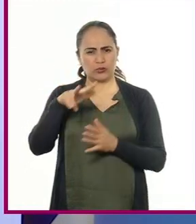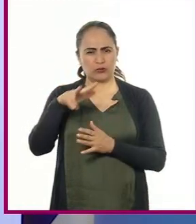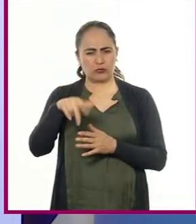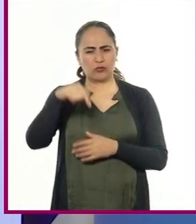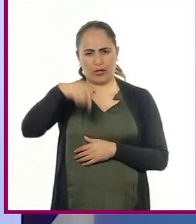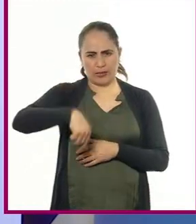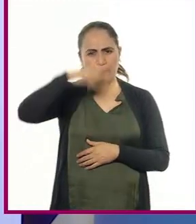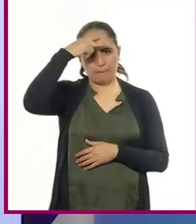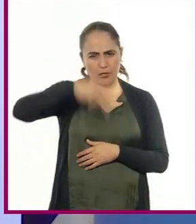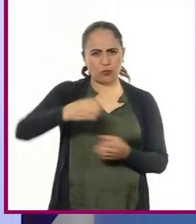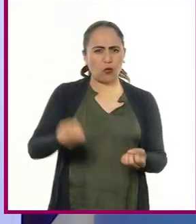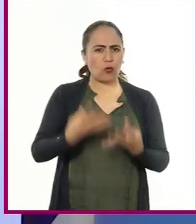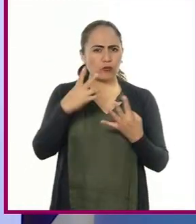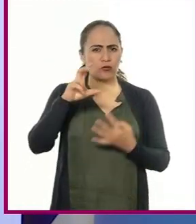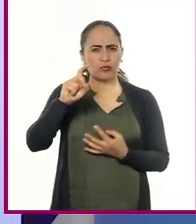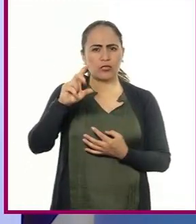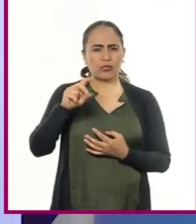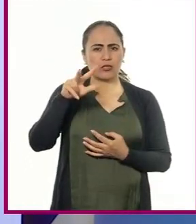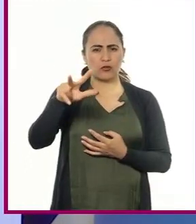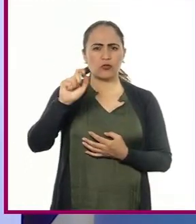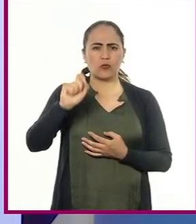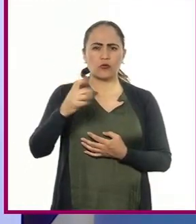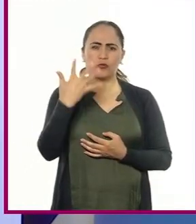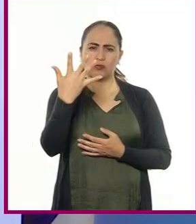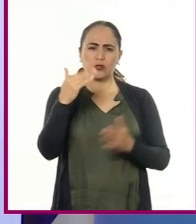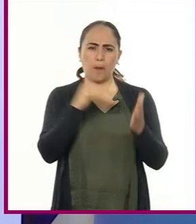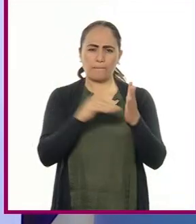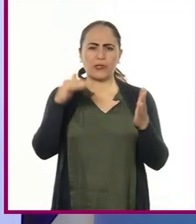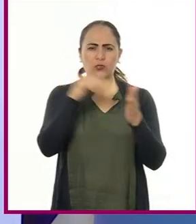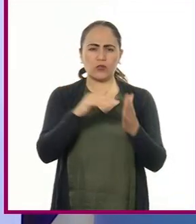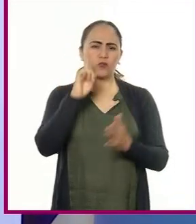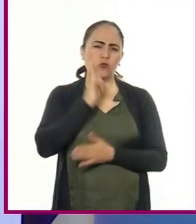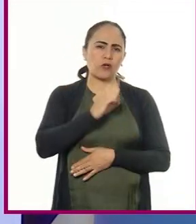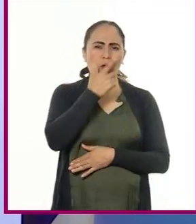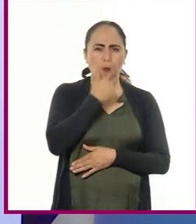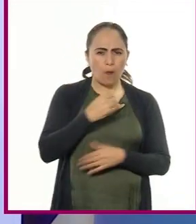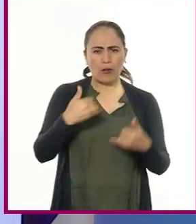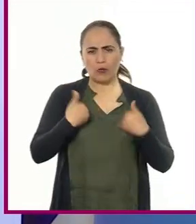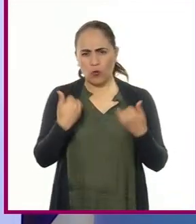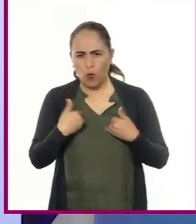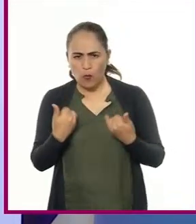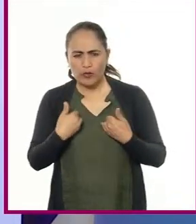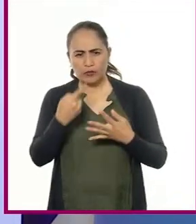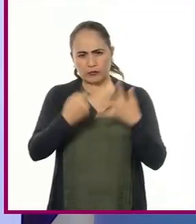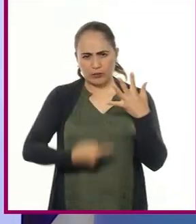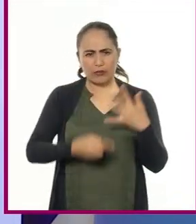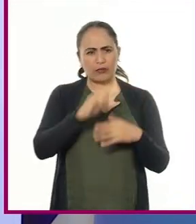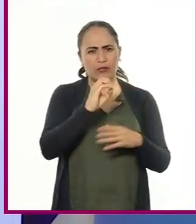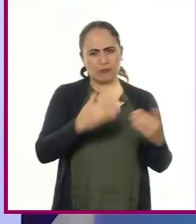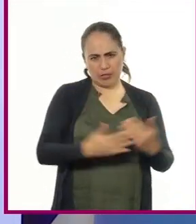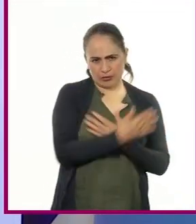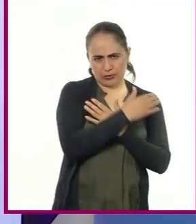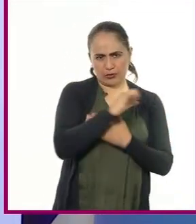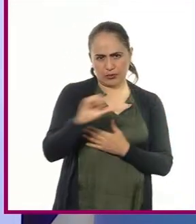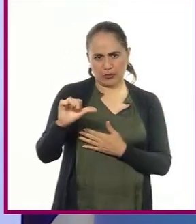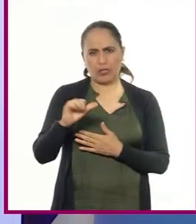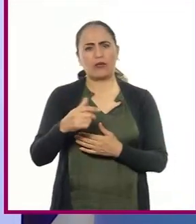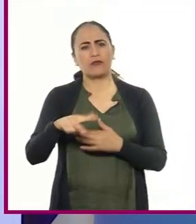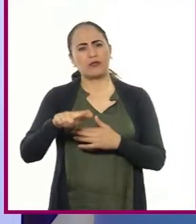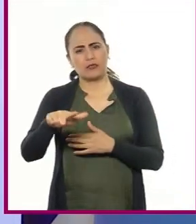residen 38.5 millones de niñas, niños y adolescentes de 0 a 17